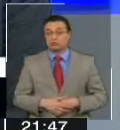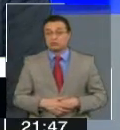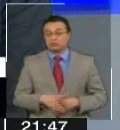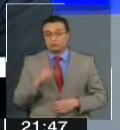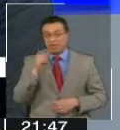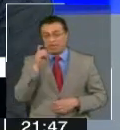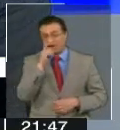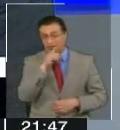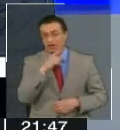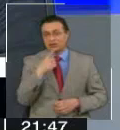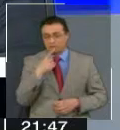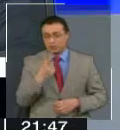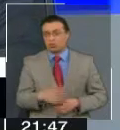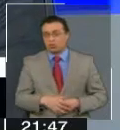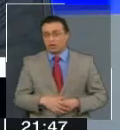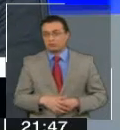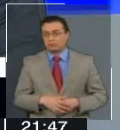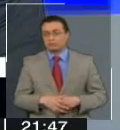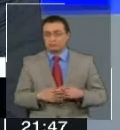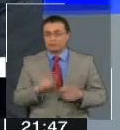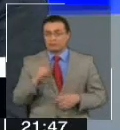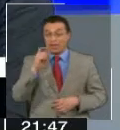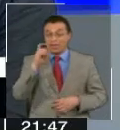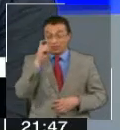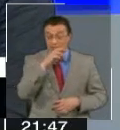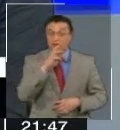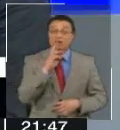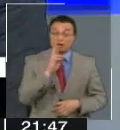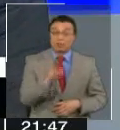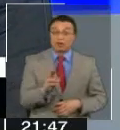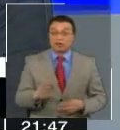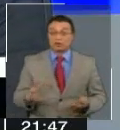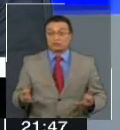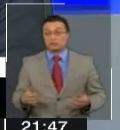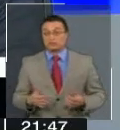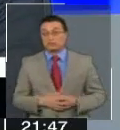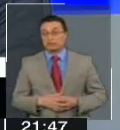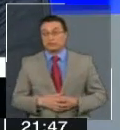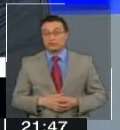Difícil pregunta, difícil respuesta, no sé si la pregunta.